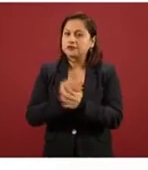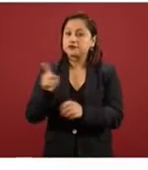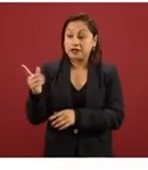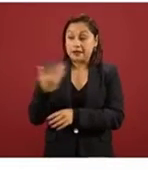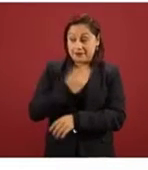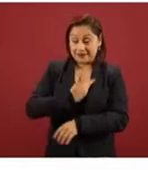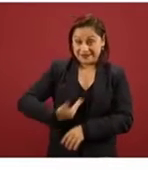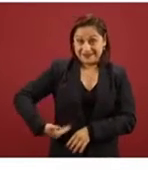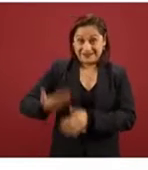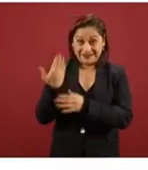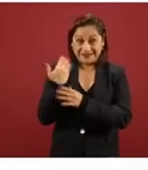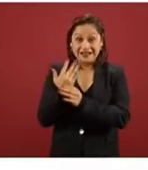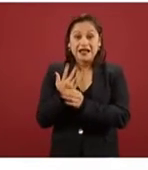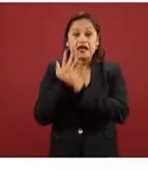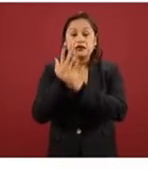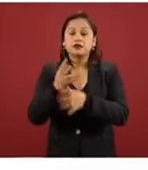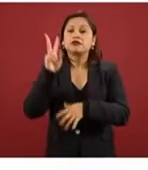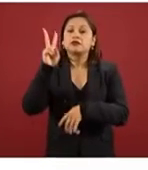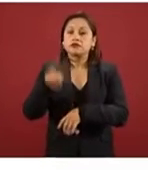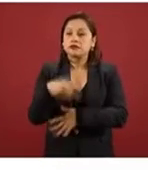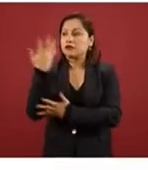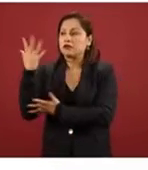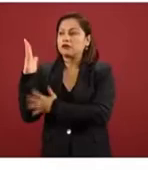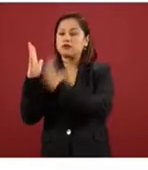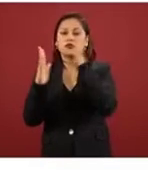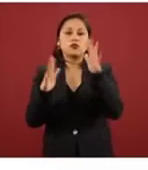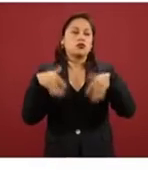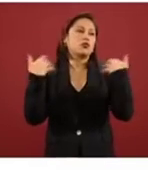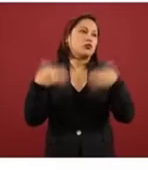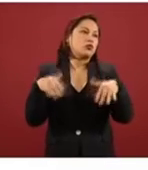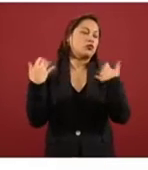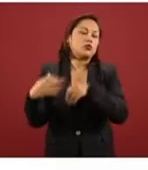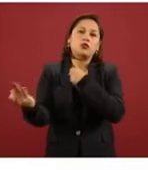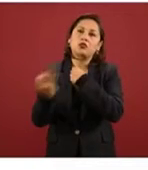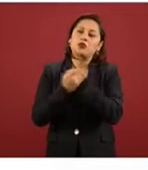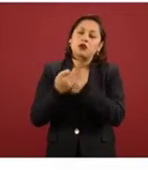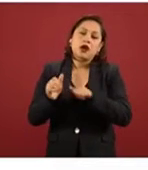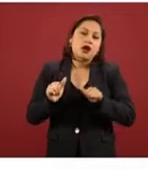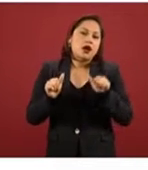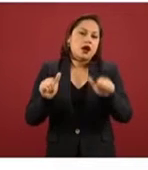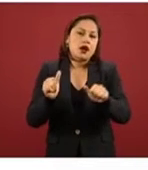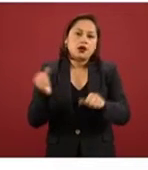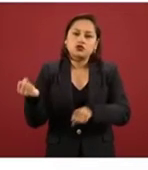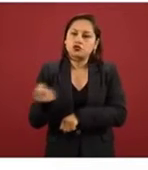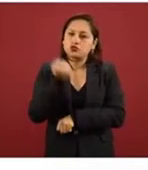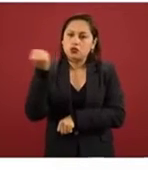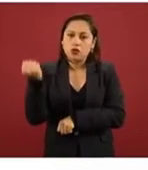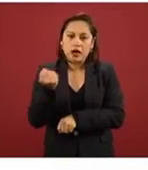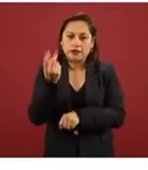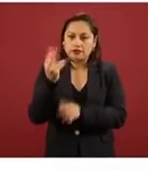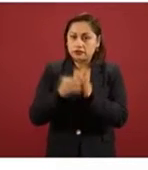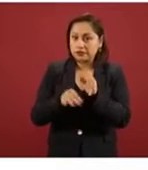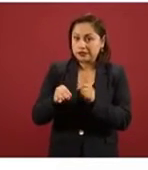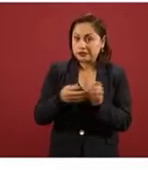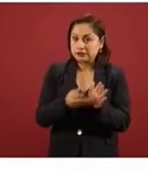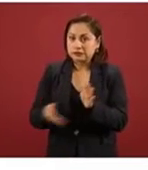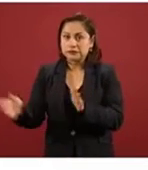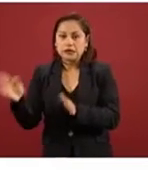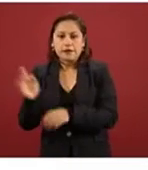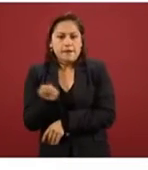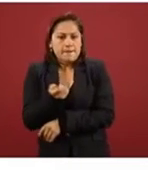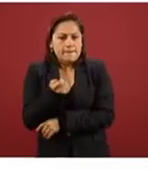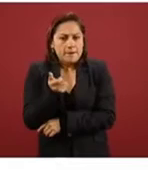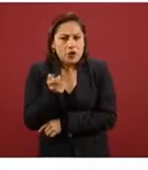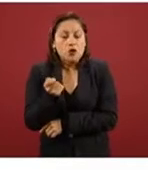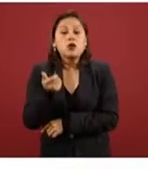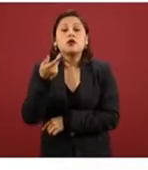temporada en la que la naturaleza ha sido generosa con el territorio mexicano, pero también hemos sido muy